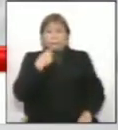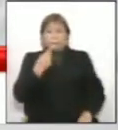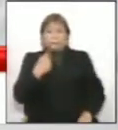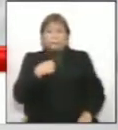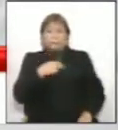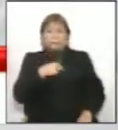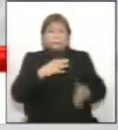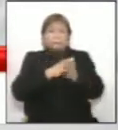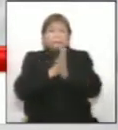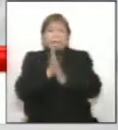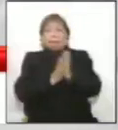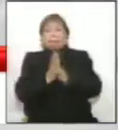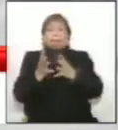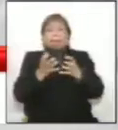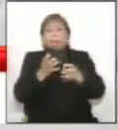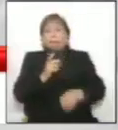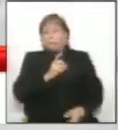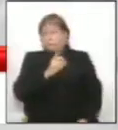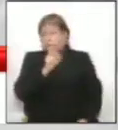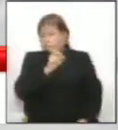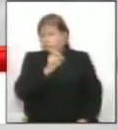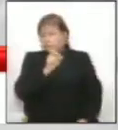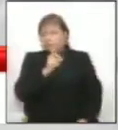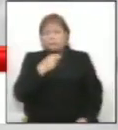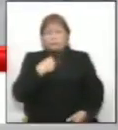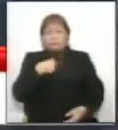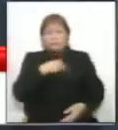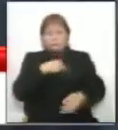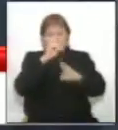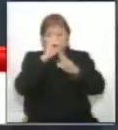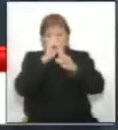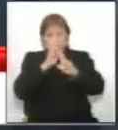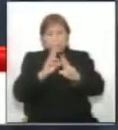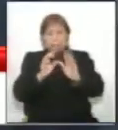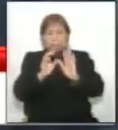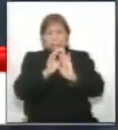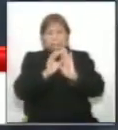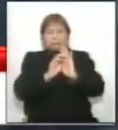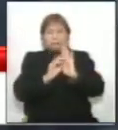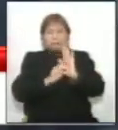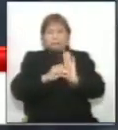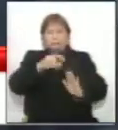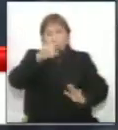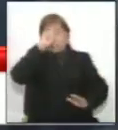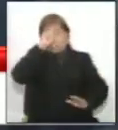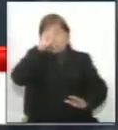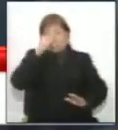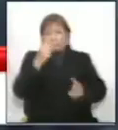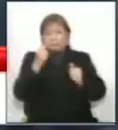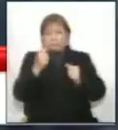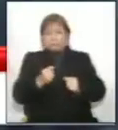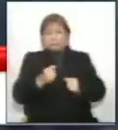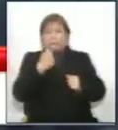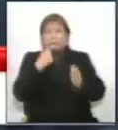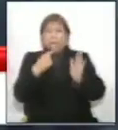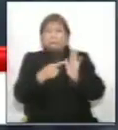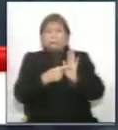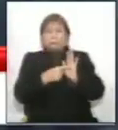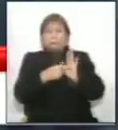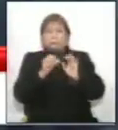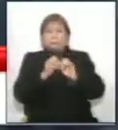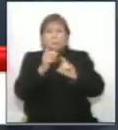somos fanáticos. No, somos respetuosos de la Constitución Política del Perú, donde establece bien claramente